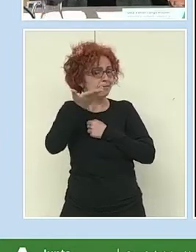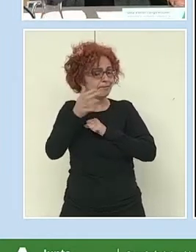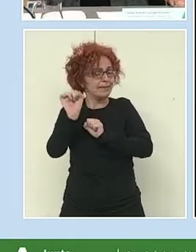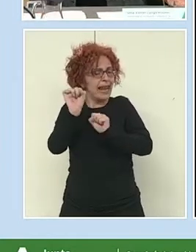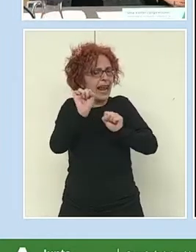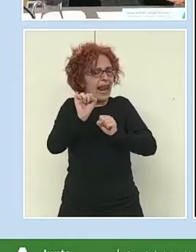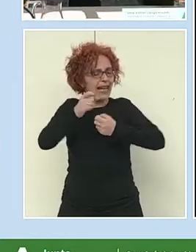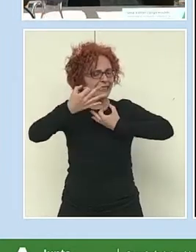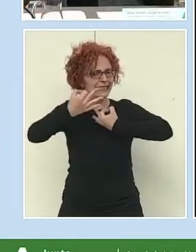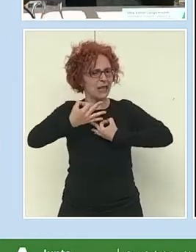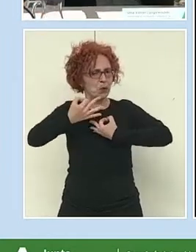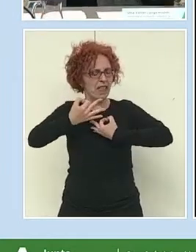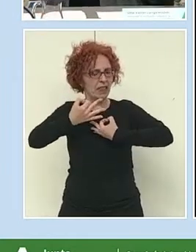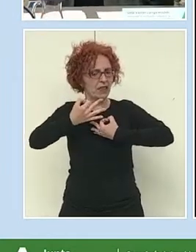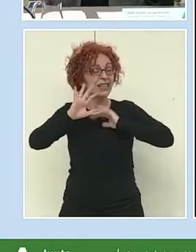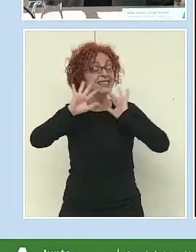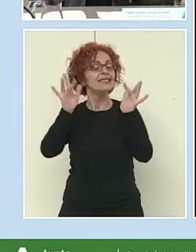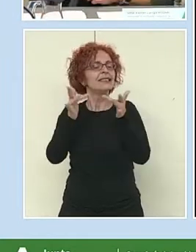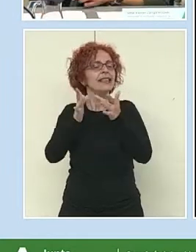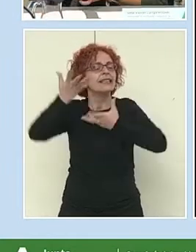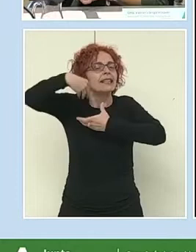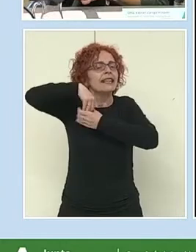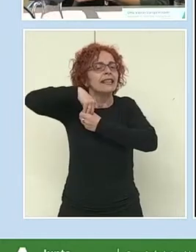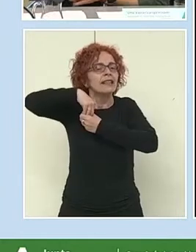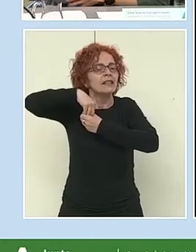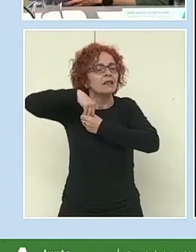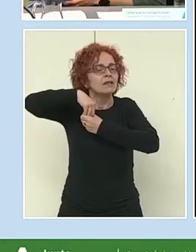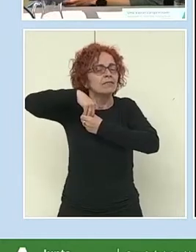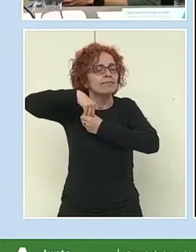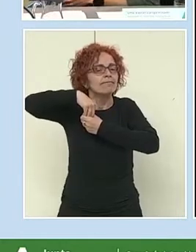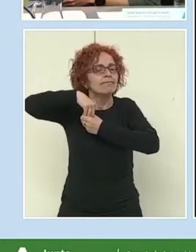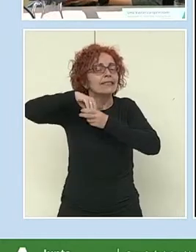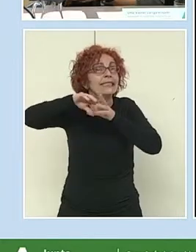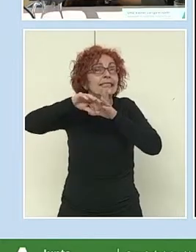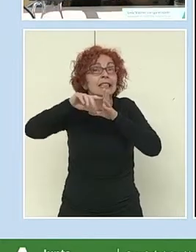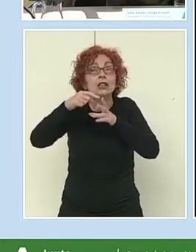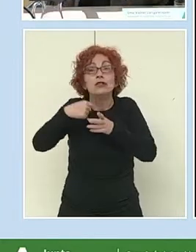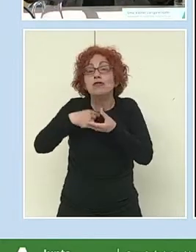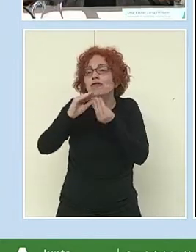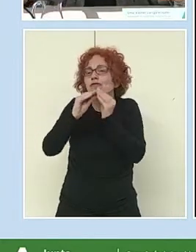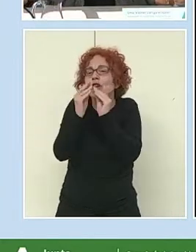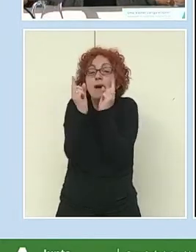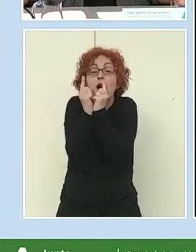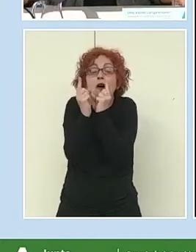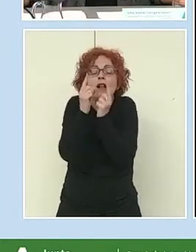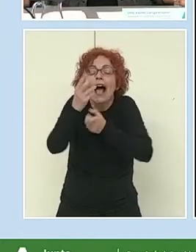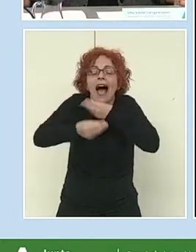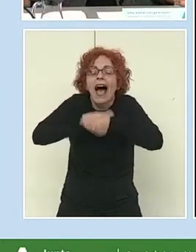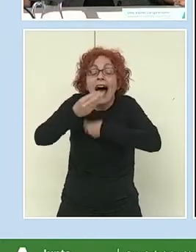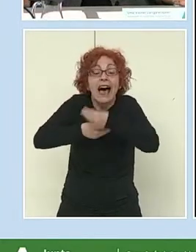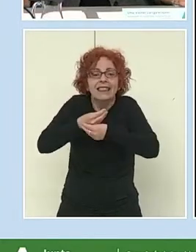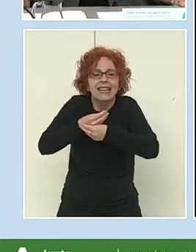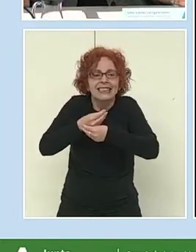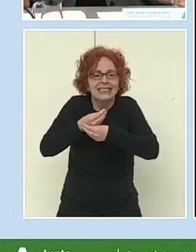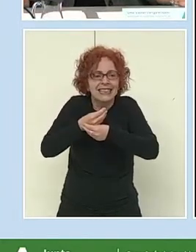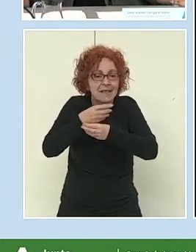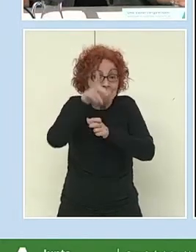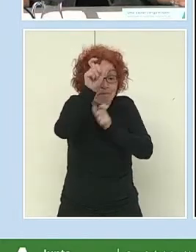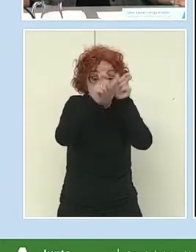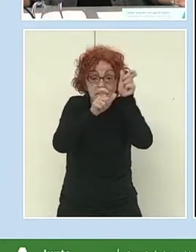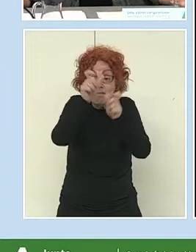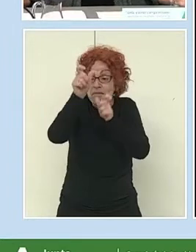La ciberseguridad, en resumidas palabras, trata de proteger los datos o la